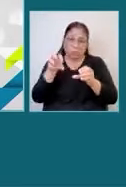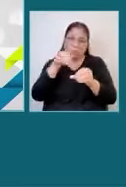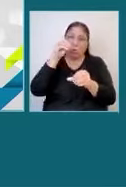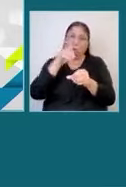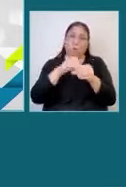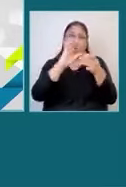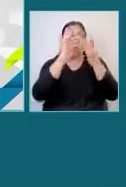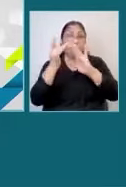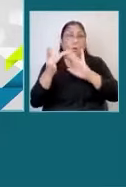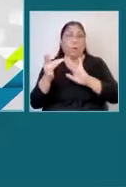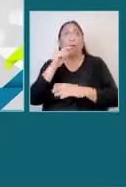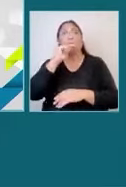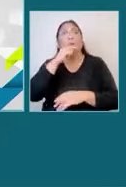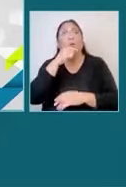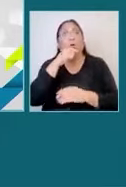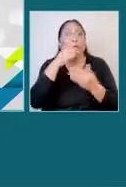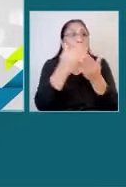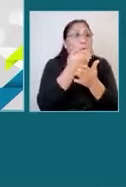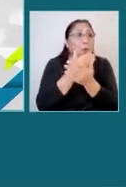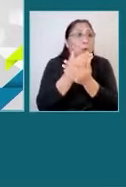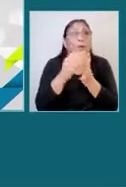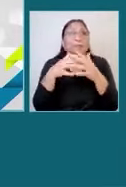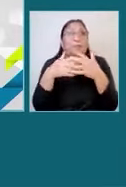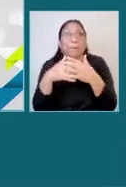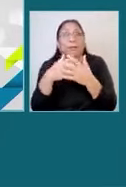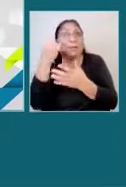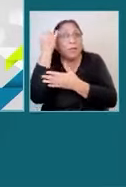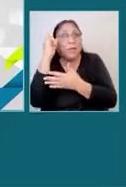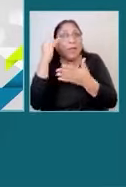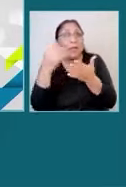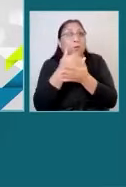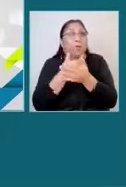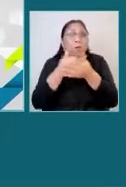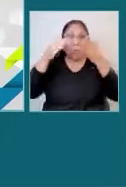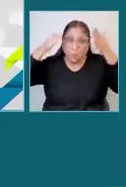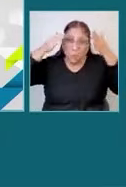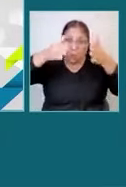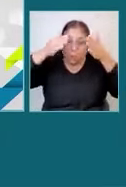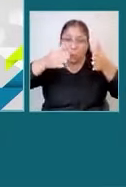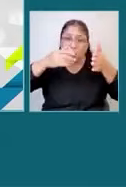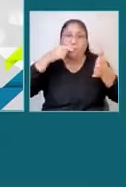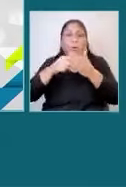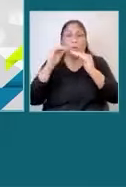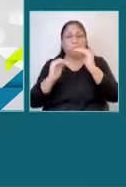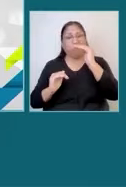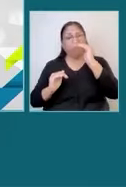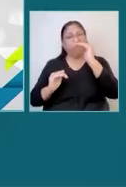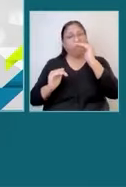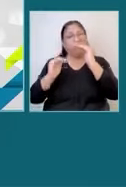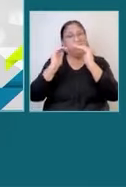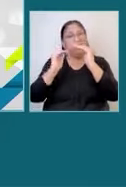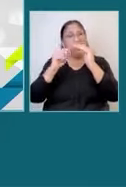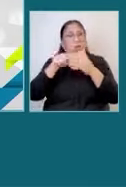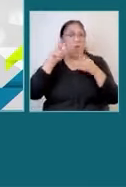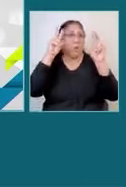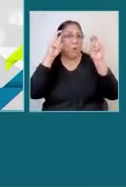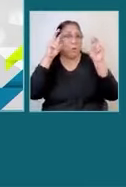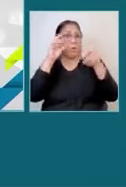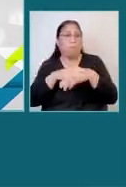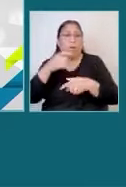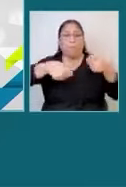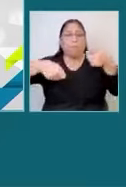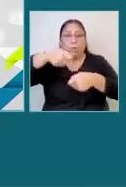red de mujeres emprendedoras innovadoras, también atendiendo esta brecha que hay respecto a financiamiento